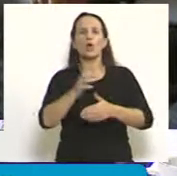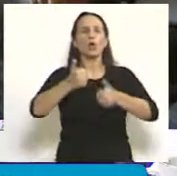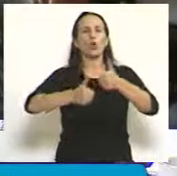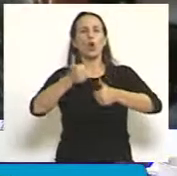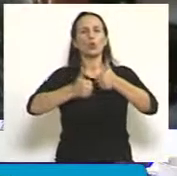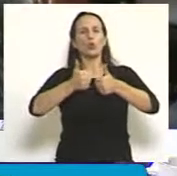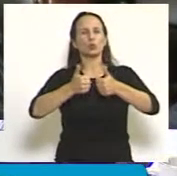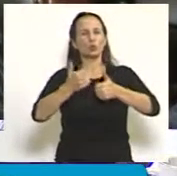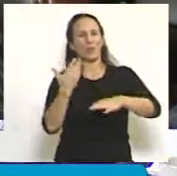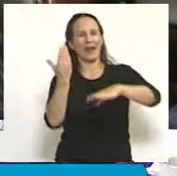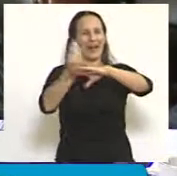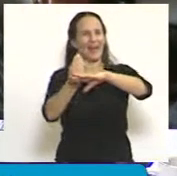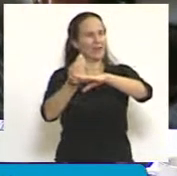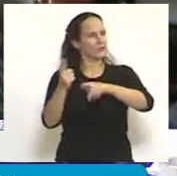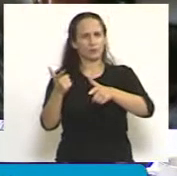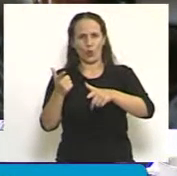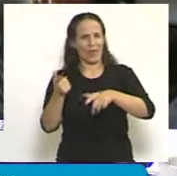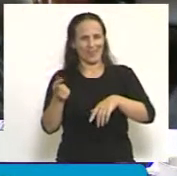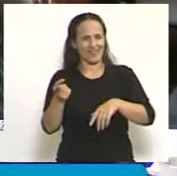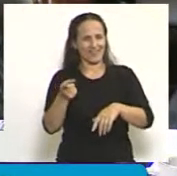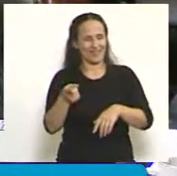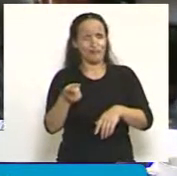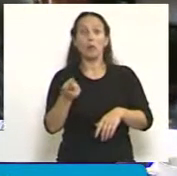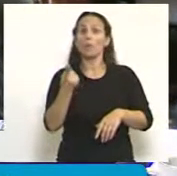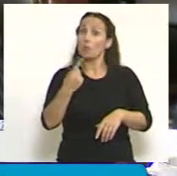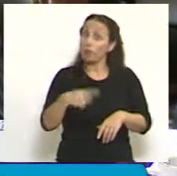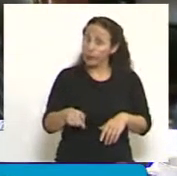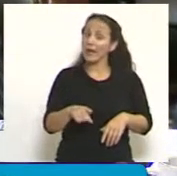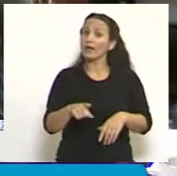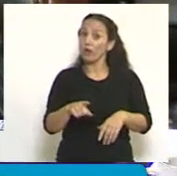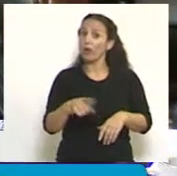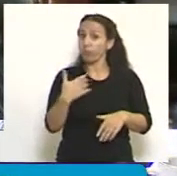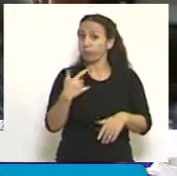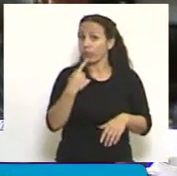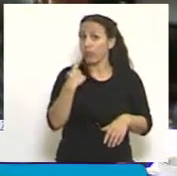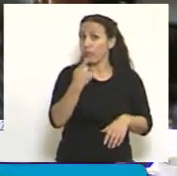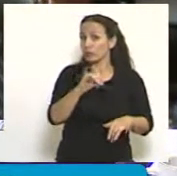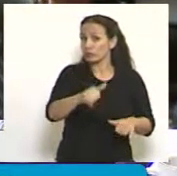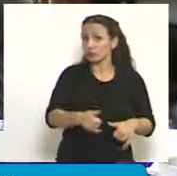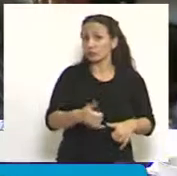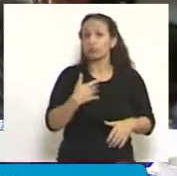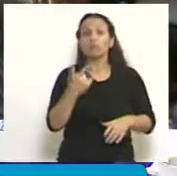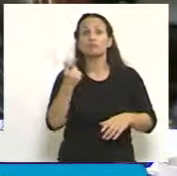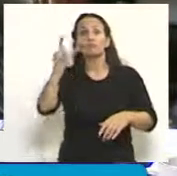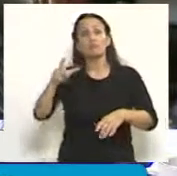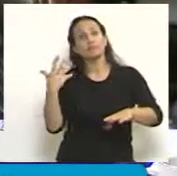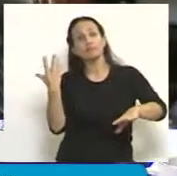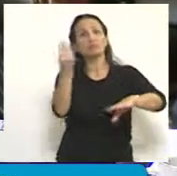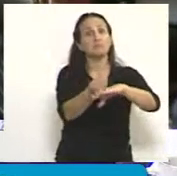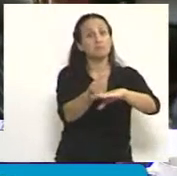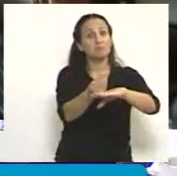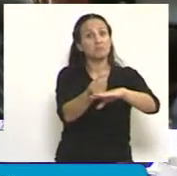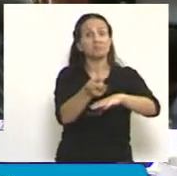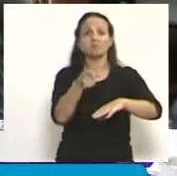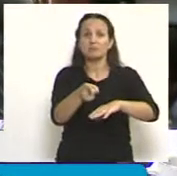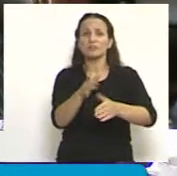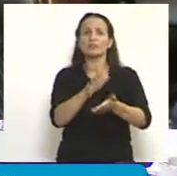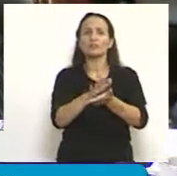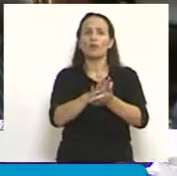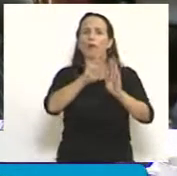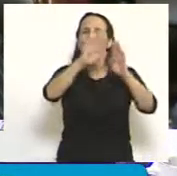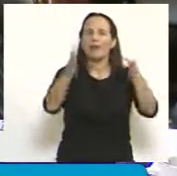esa verticalidad, el titular es como el titular de cualquier organismo de la Administración Pública Nacional,